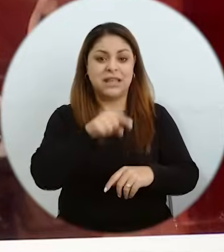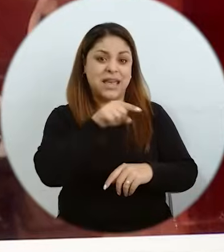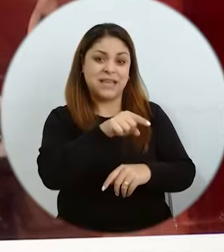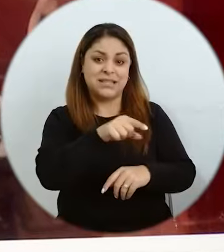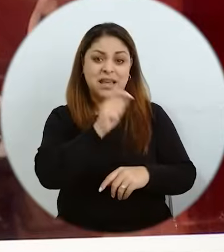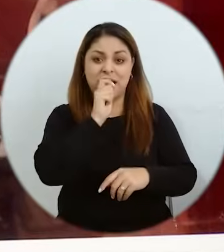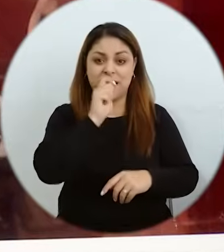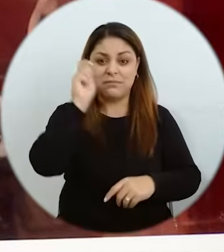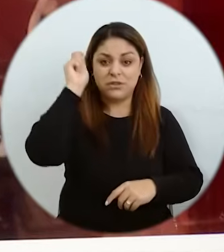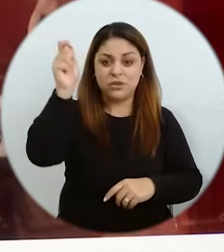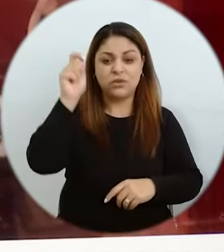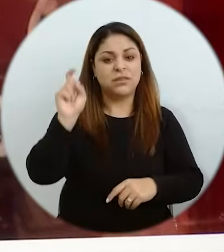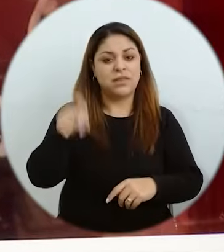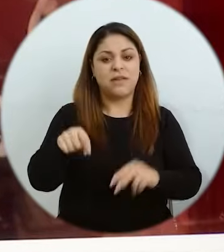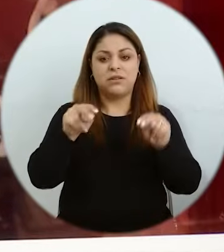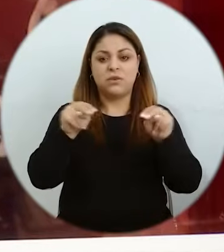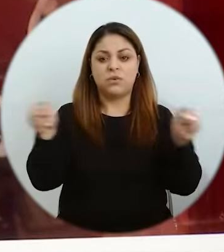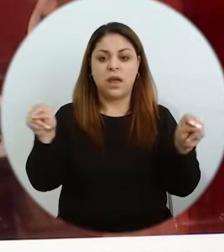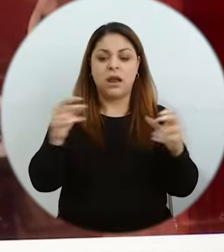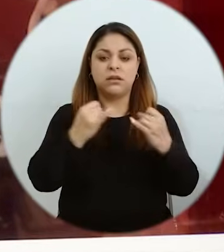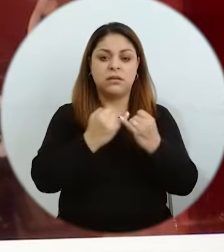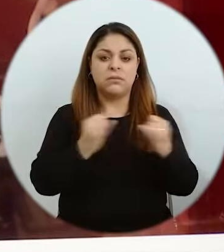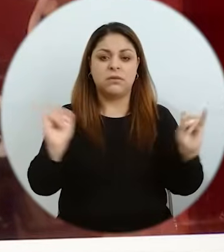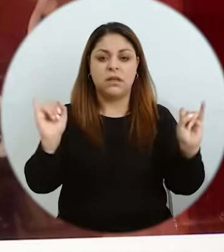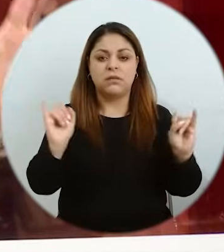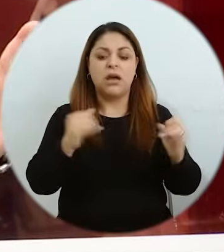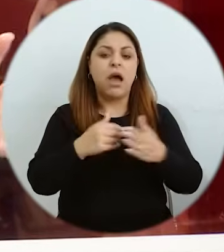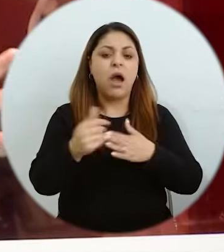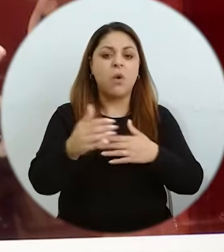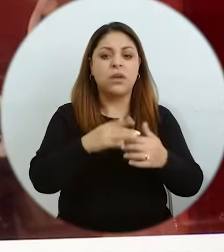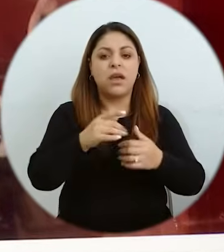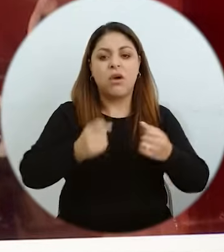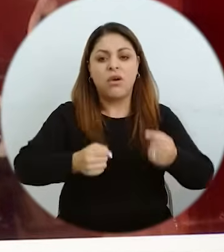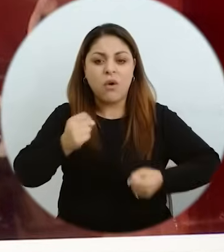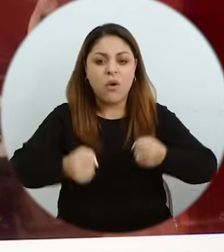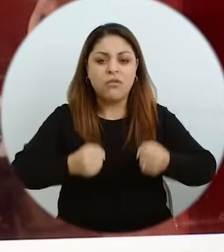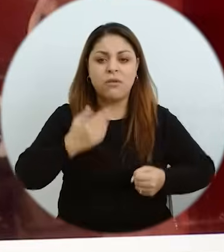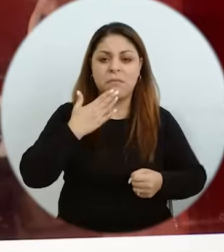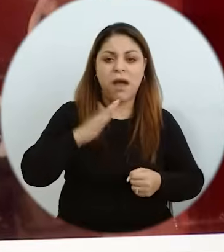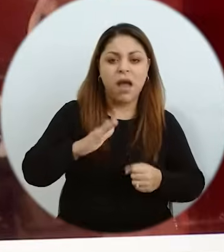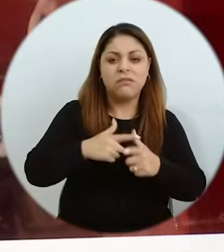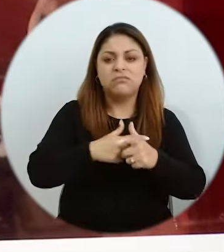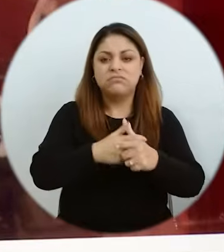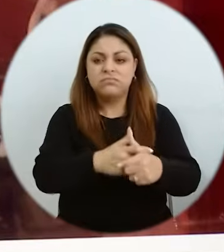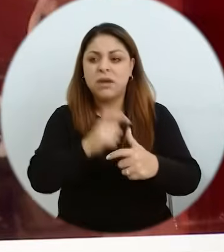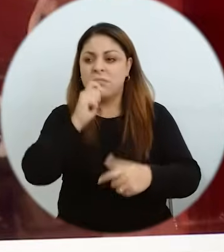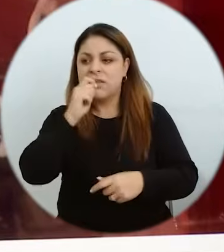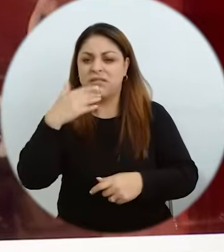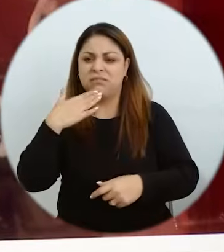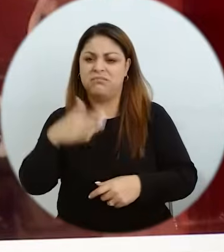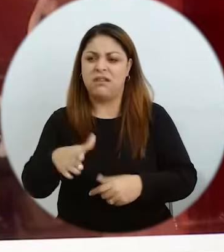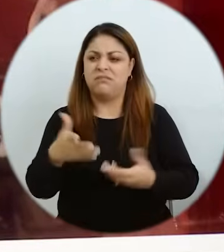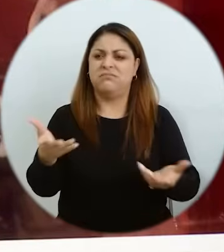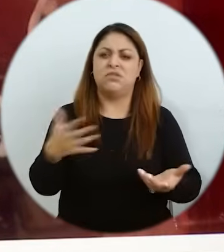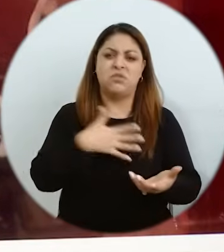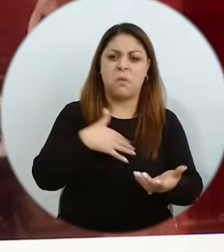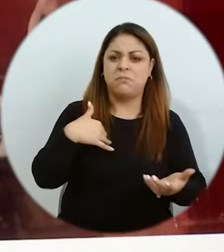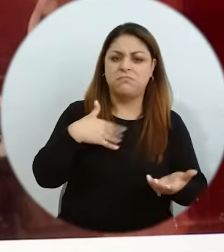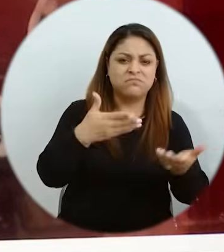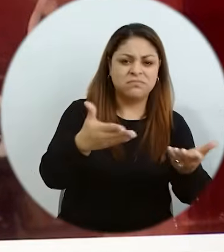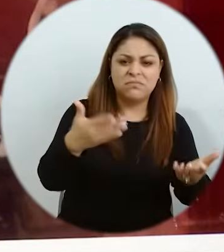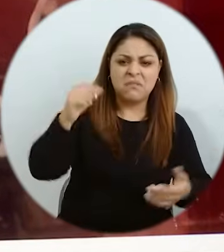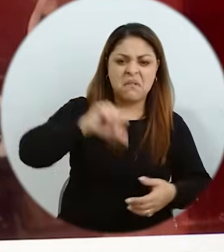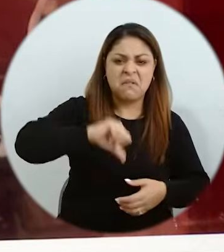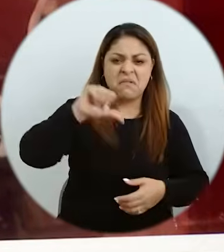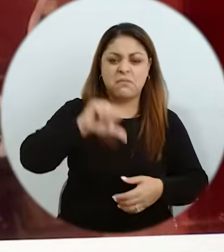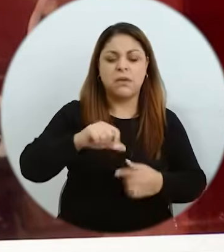árbitro sea independiente y neutral. Por más que digamos, a veces no corre bien, a veces pita a favor de uno, a veces no me gusta tanto, cómo